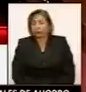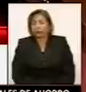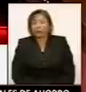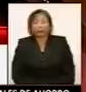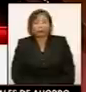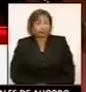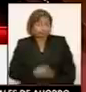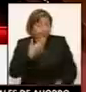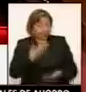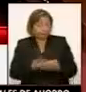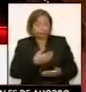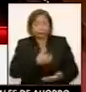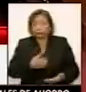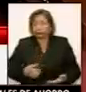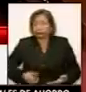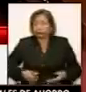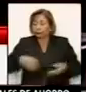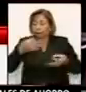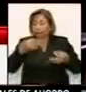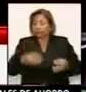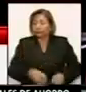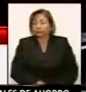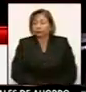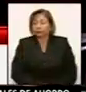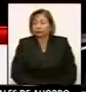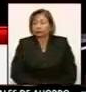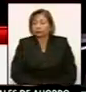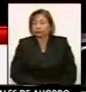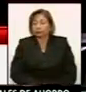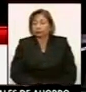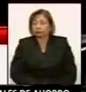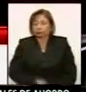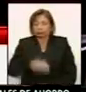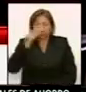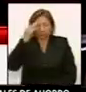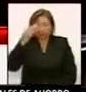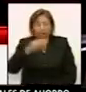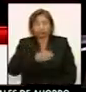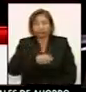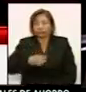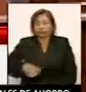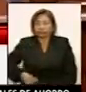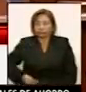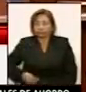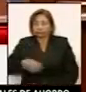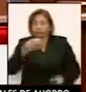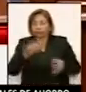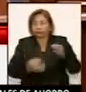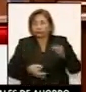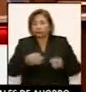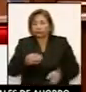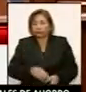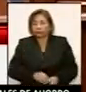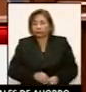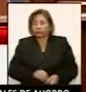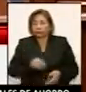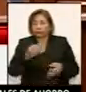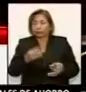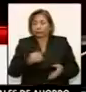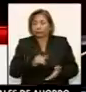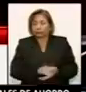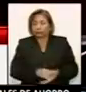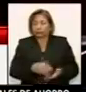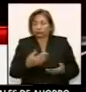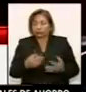Gracias, presidente. En verdad, primero saludar al ministro de Justicia, y en verdad yo